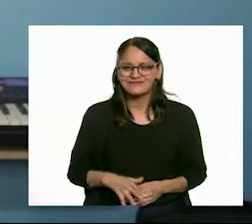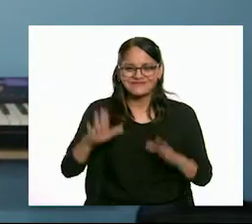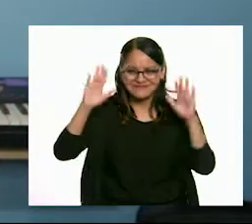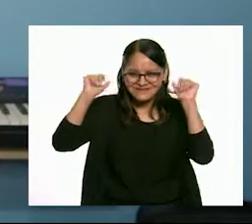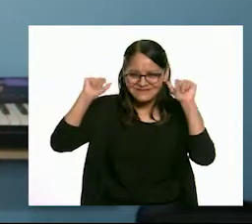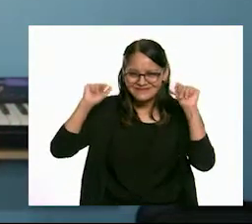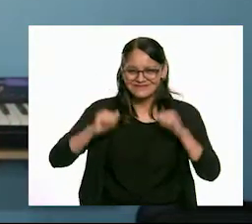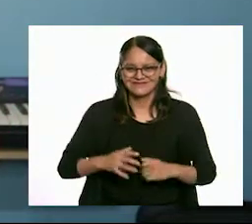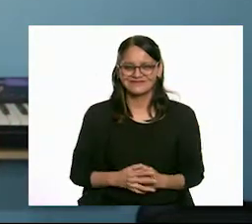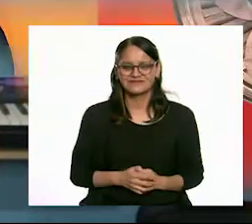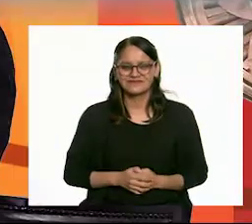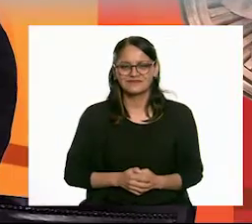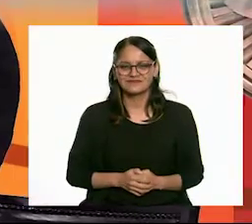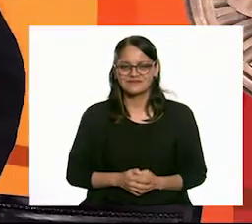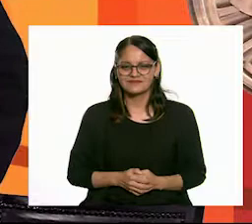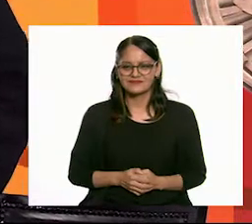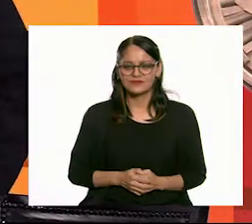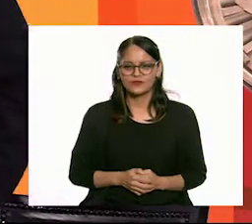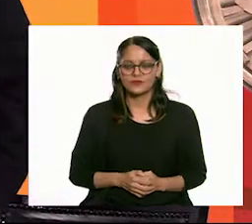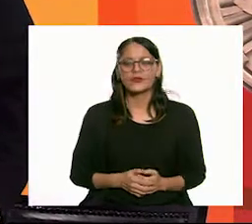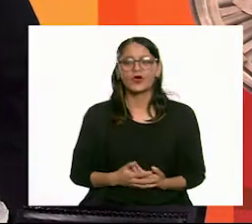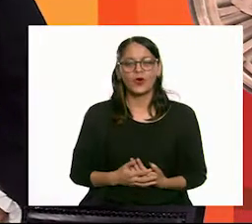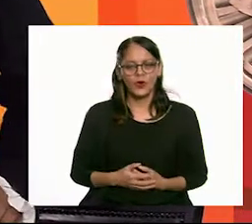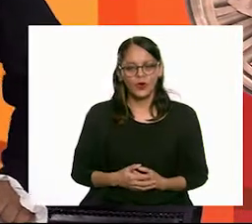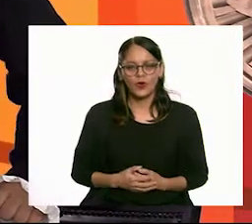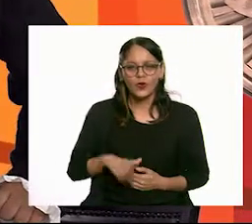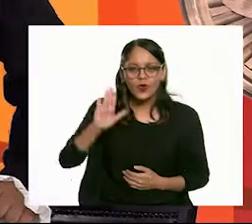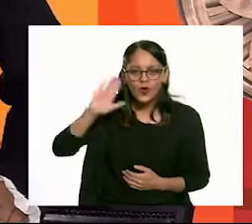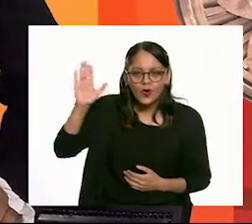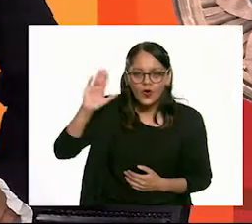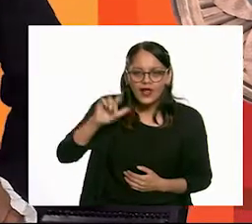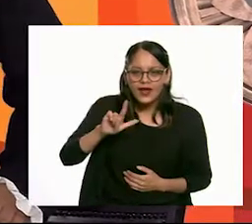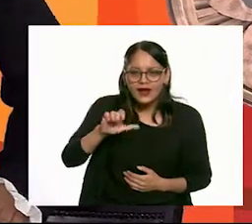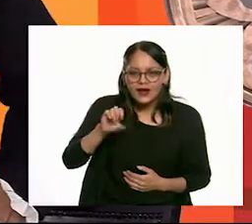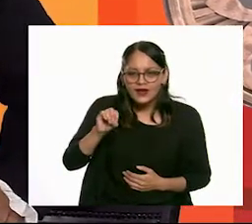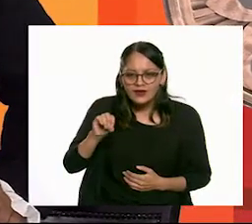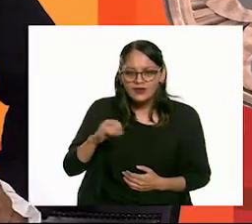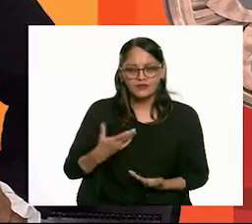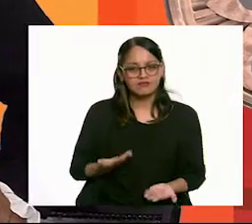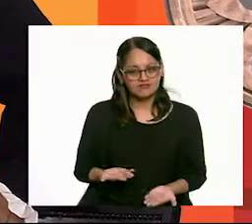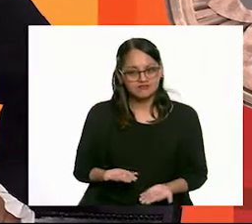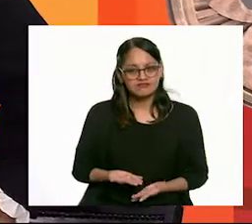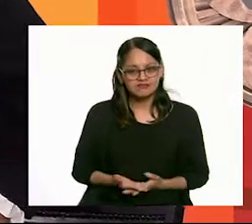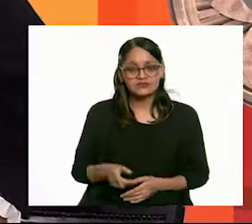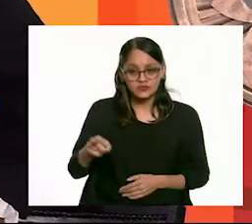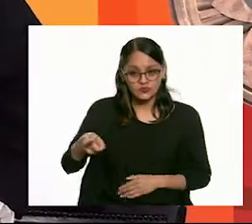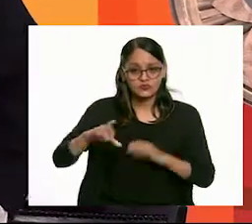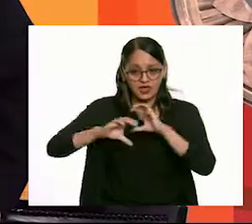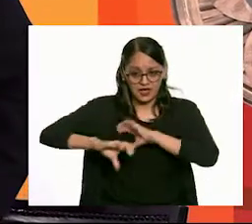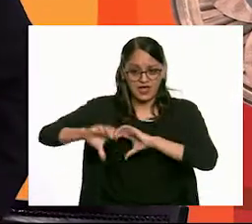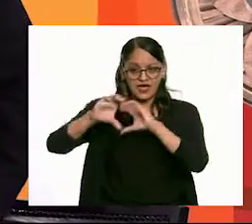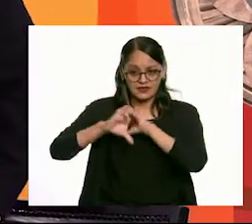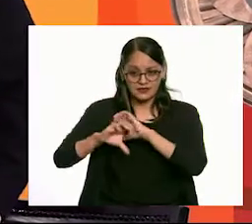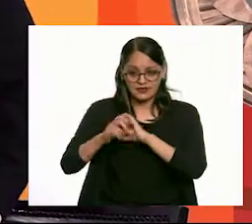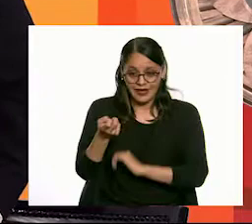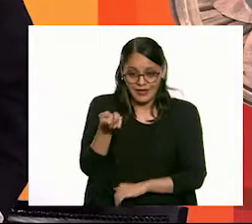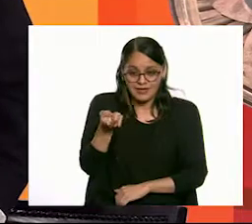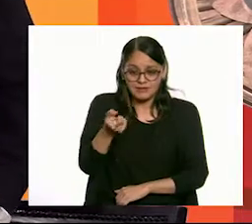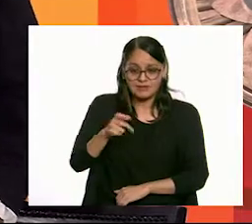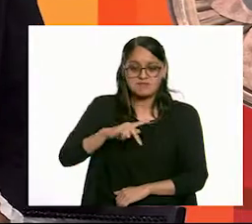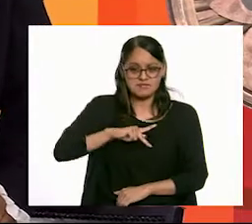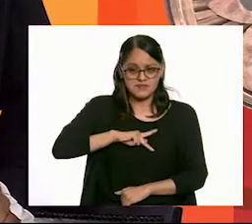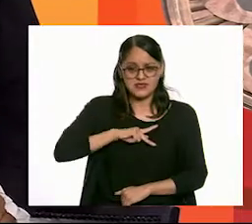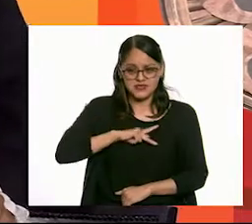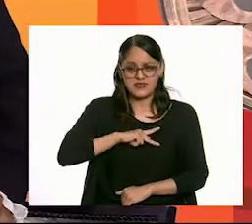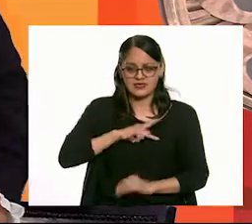Adiós, Beethoven. Oh, hola, Leito. Pues eso que cantas es un fragmento